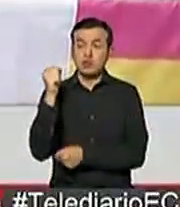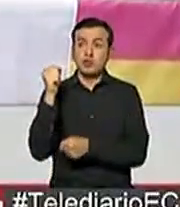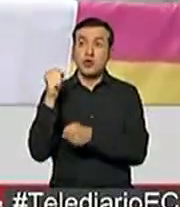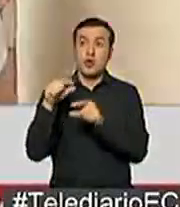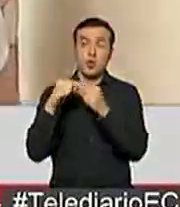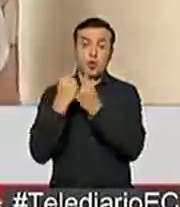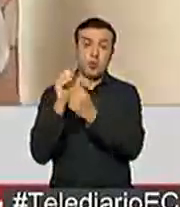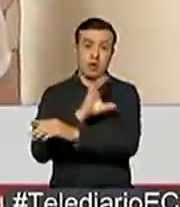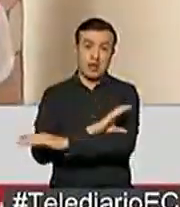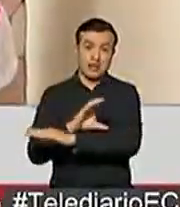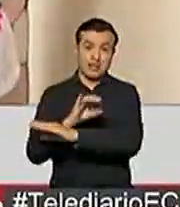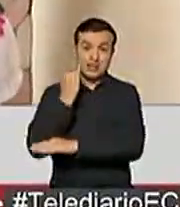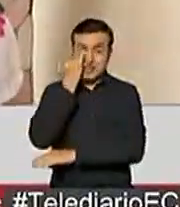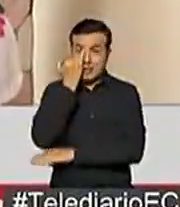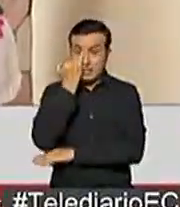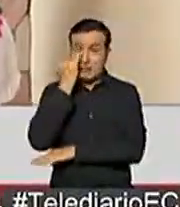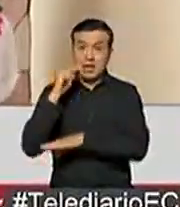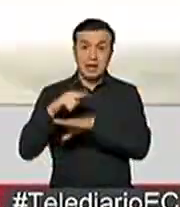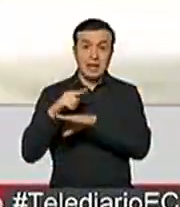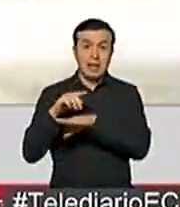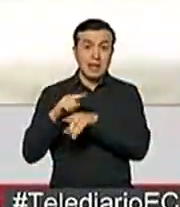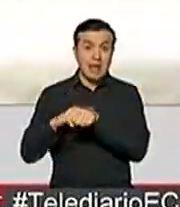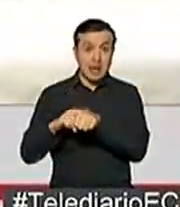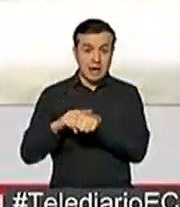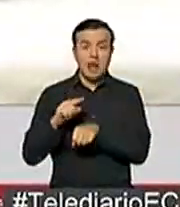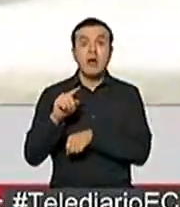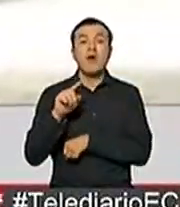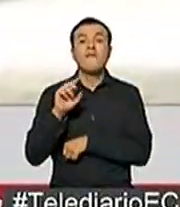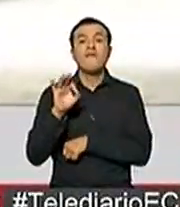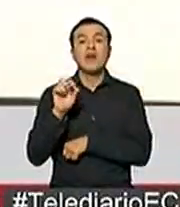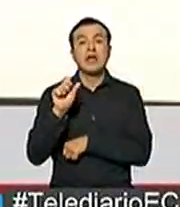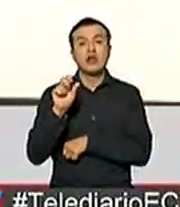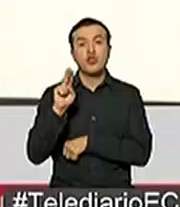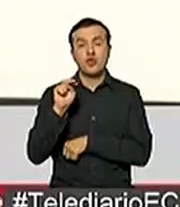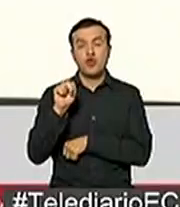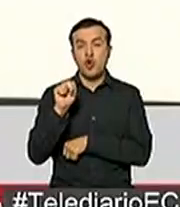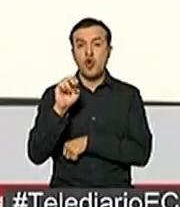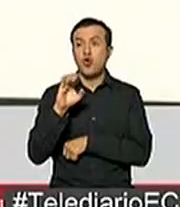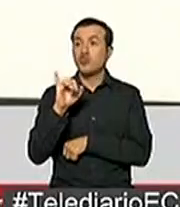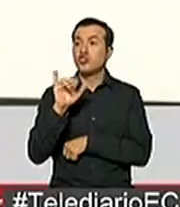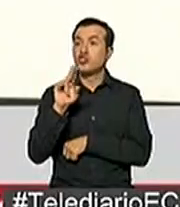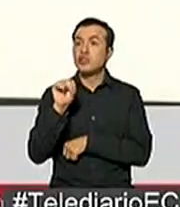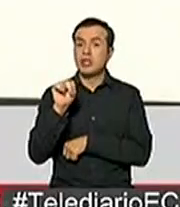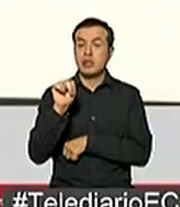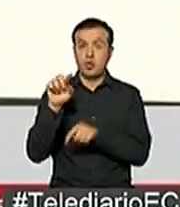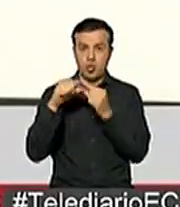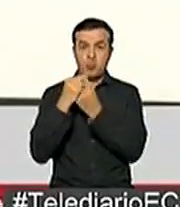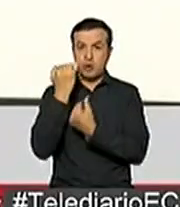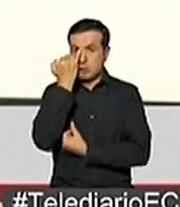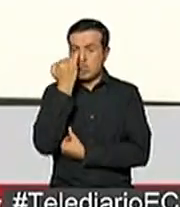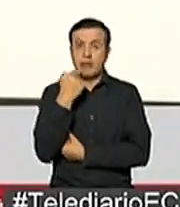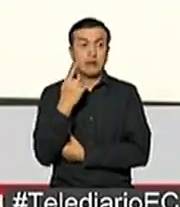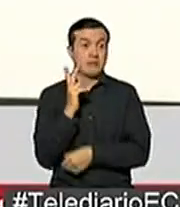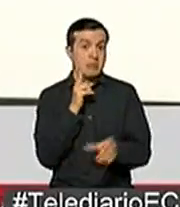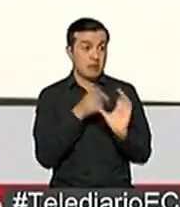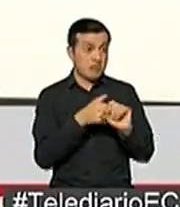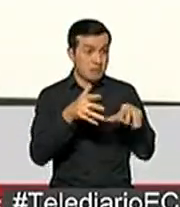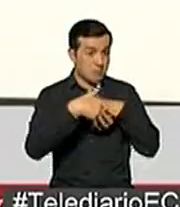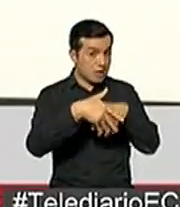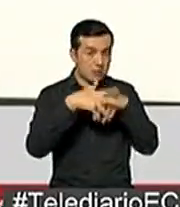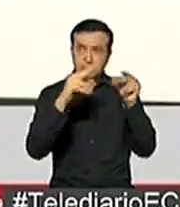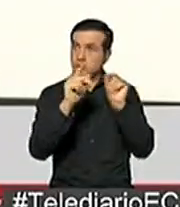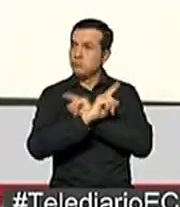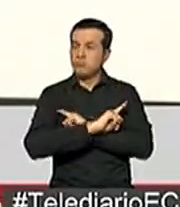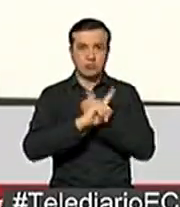campesinas indígenas y negras fenocín tiene una postura clara hasta el momento lo ajeno si no ha decidido participar en ninguna movilización